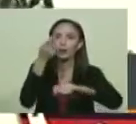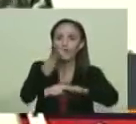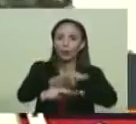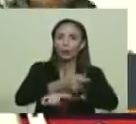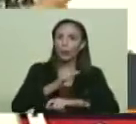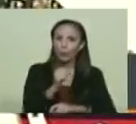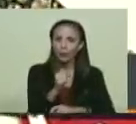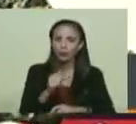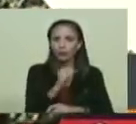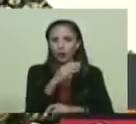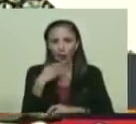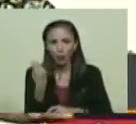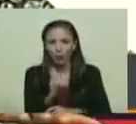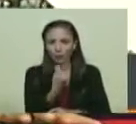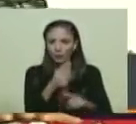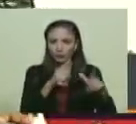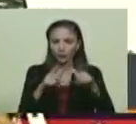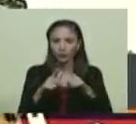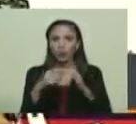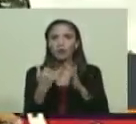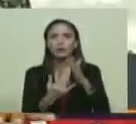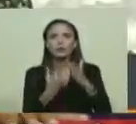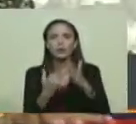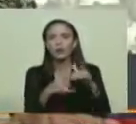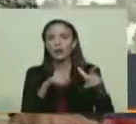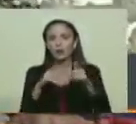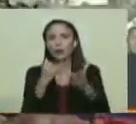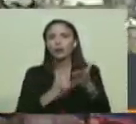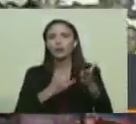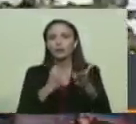esa juventud que se inscribió en el plan Chamba Juvenil.